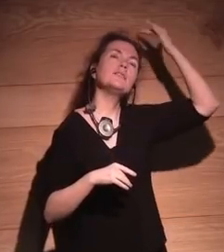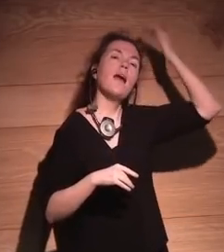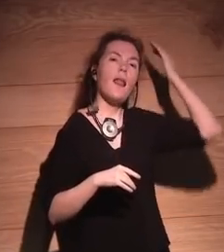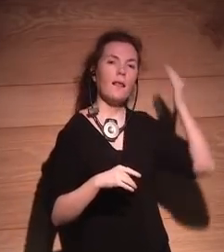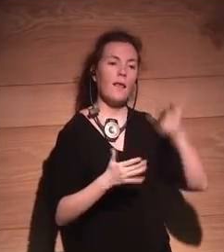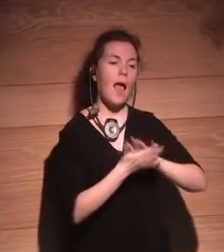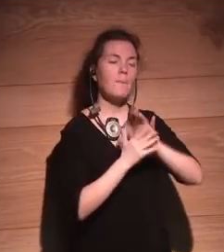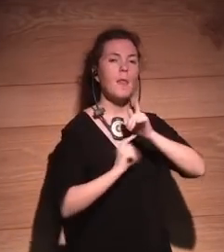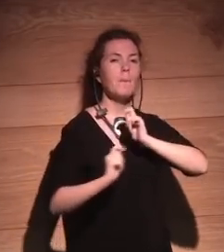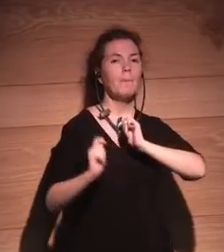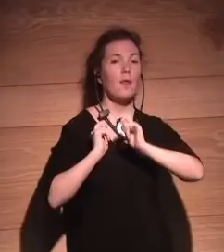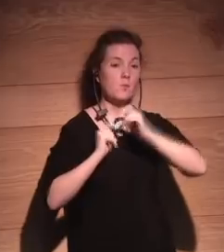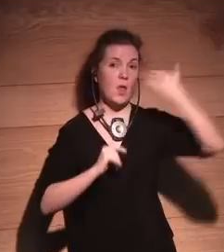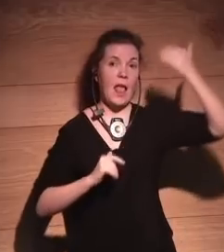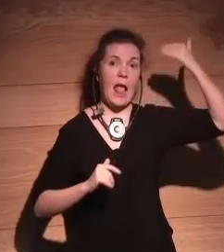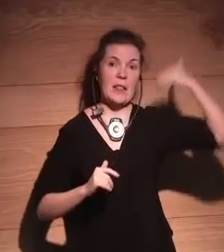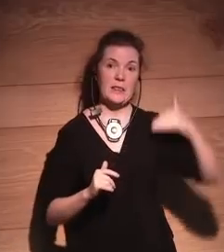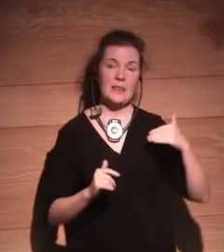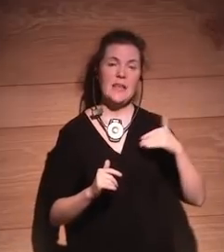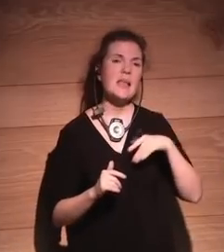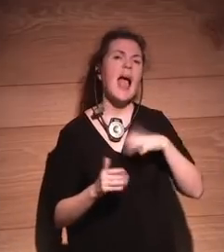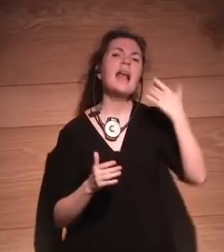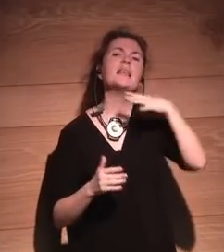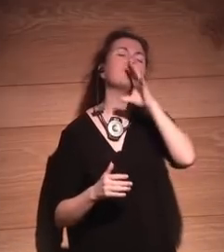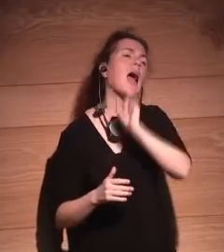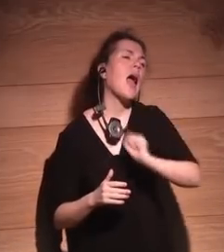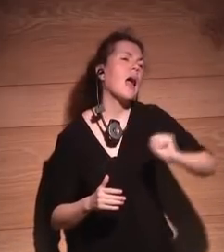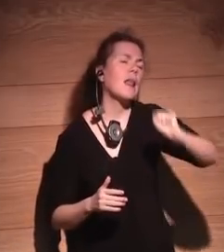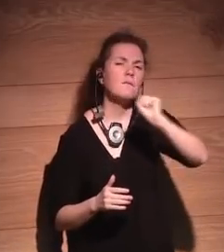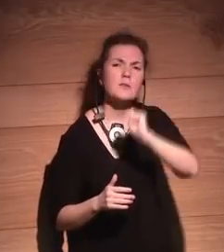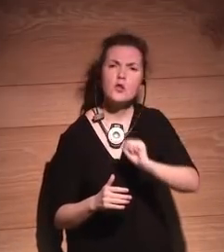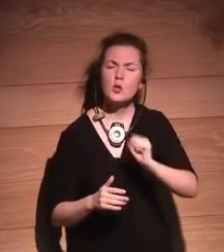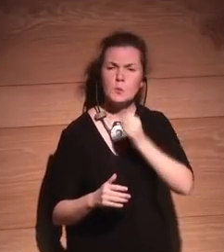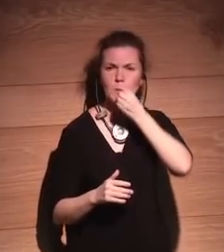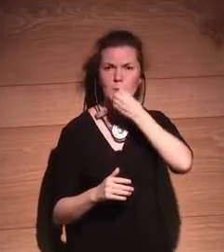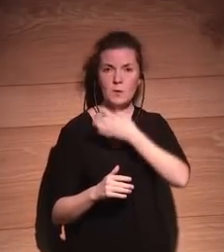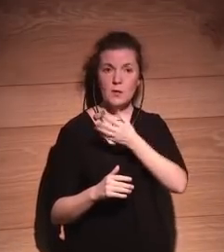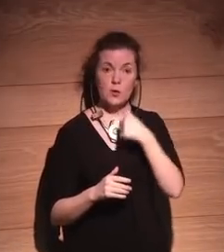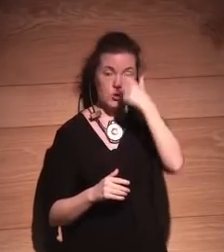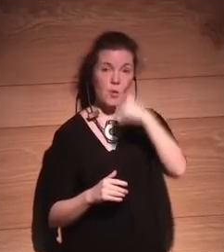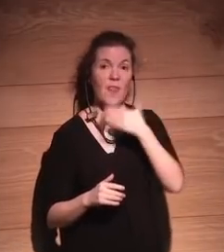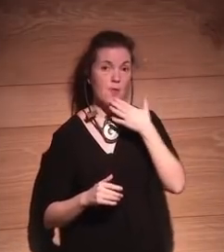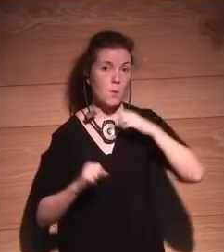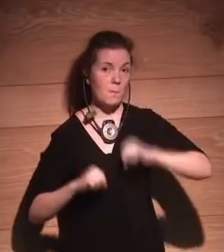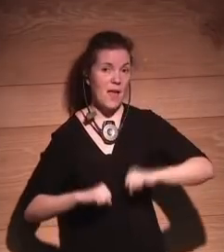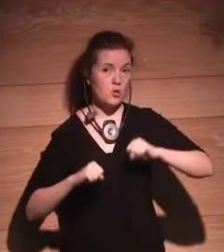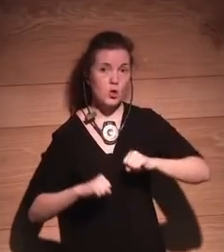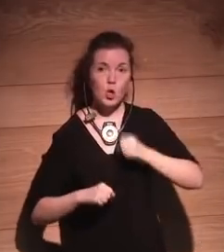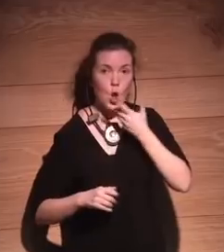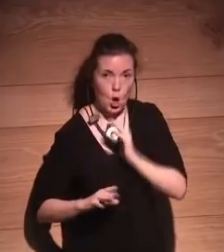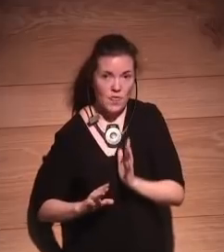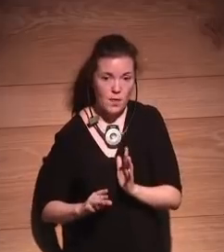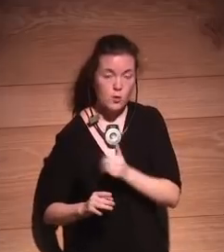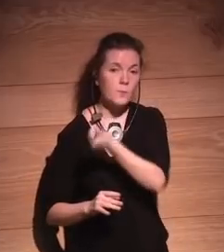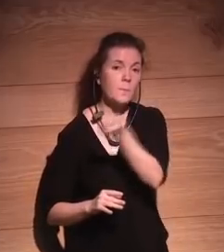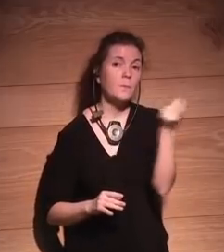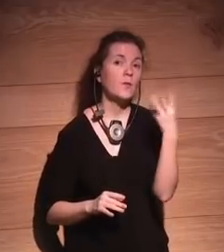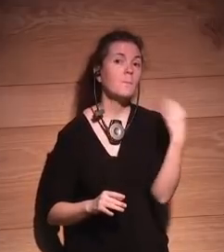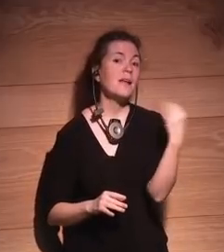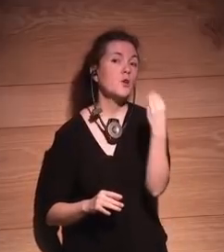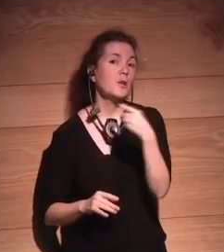Les hablan de un periodismo que fue fabuloso, que fue estupendo, que yo, por cierto, que ya soy mayor, no conocí. Os diré para los más jóvenes que